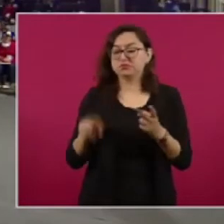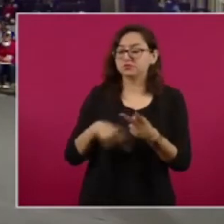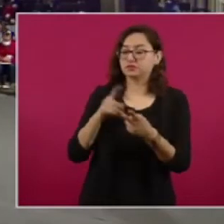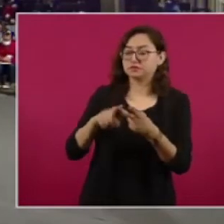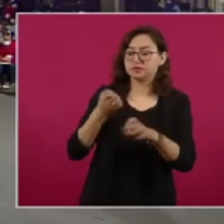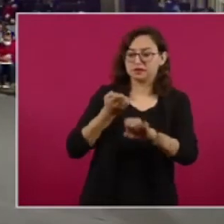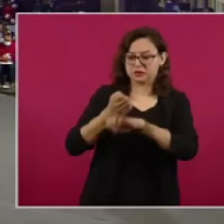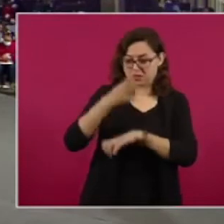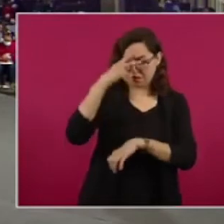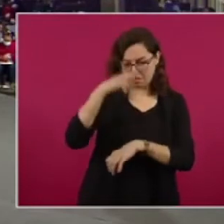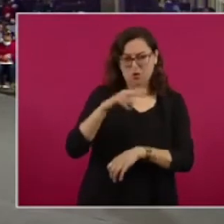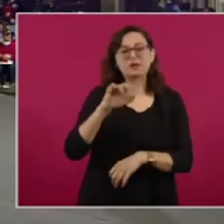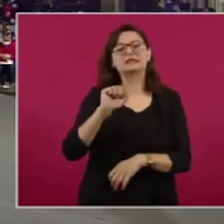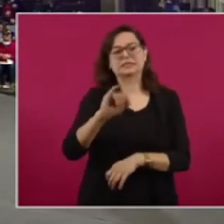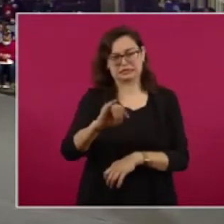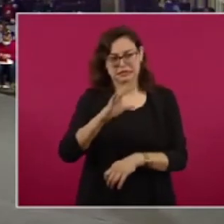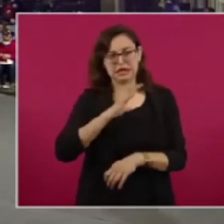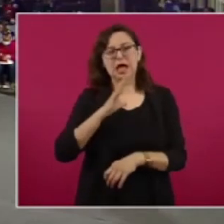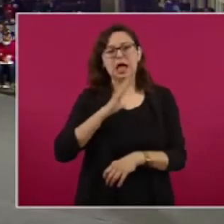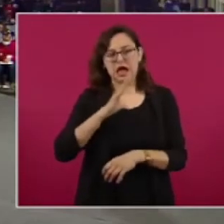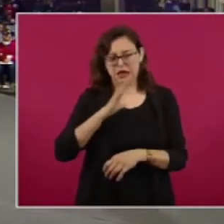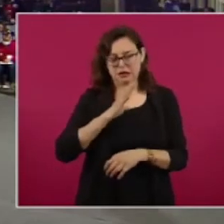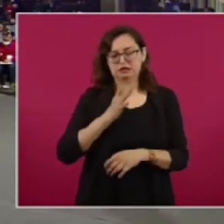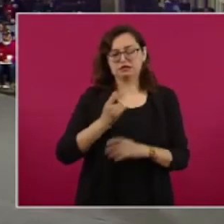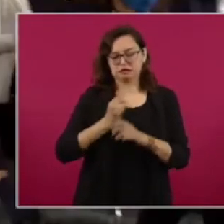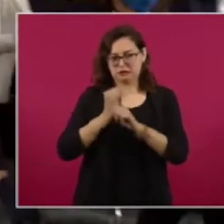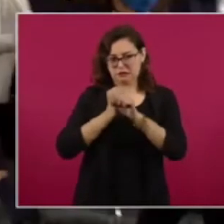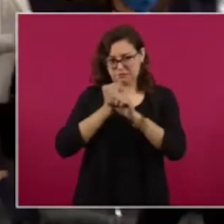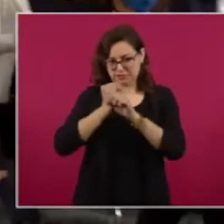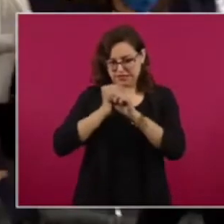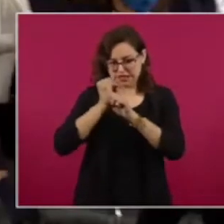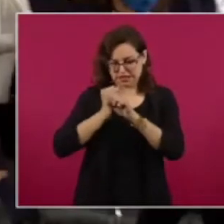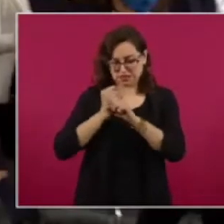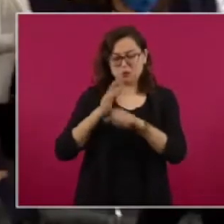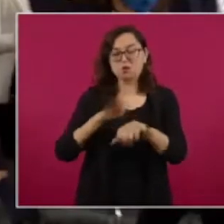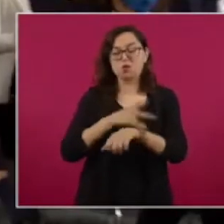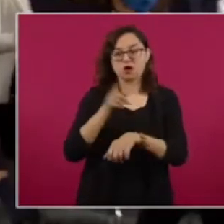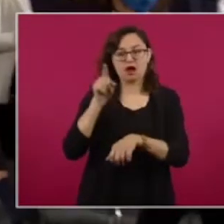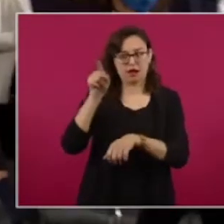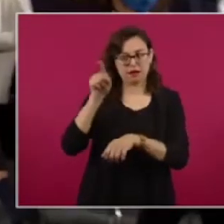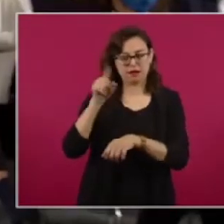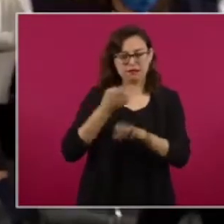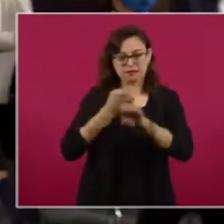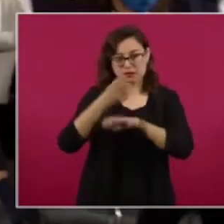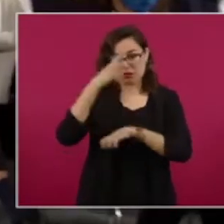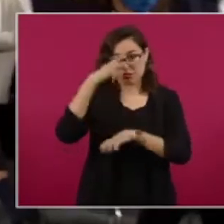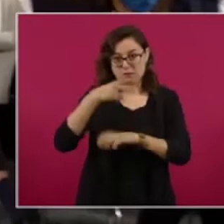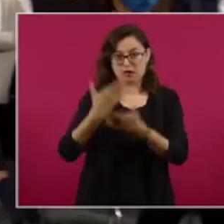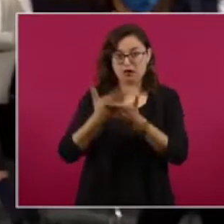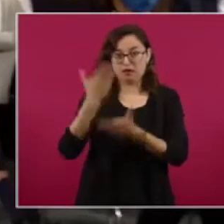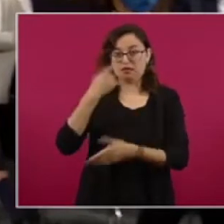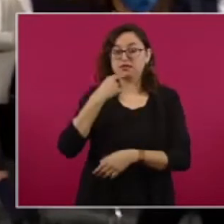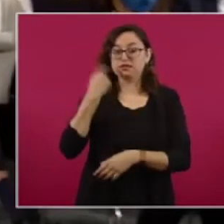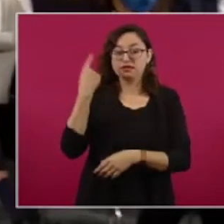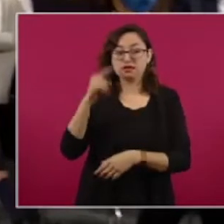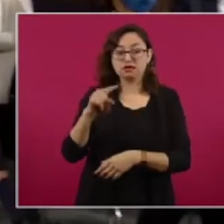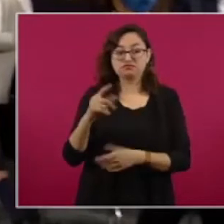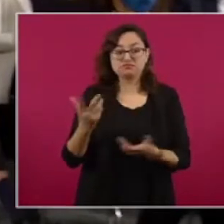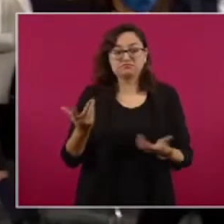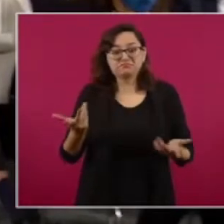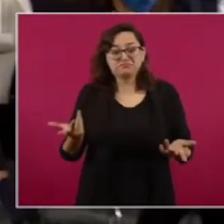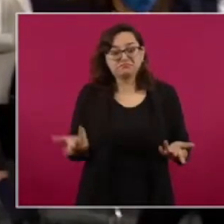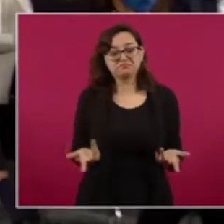porque pues ahí acudieron las propias personas del refugio. Y aquí la pregunta es, presidente,